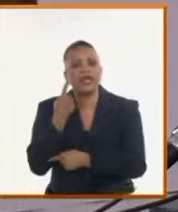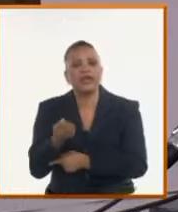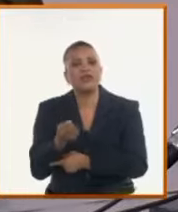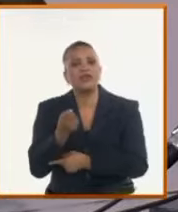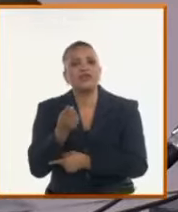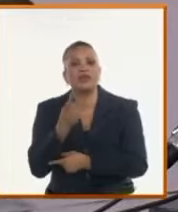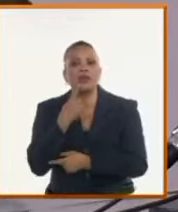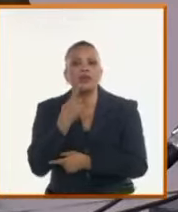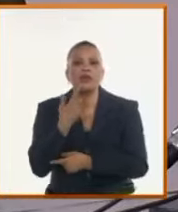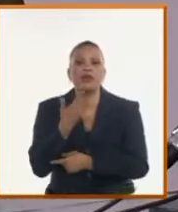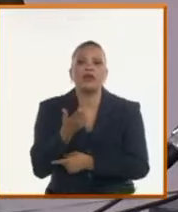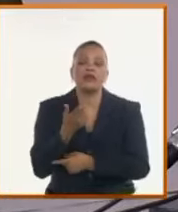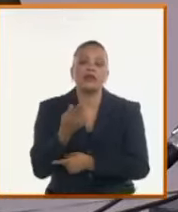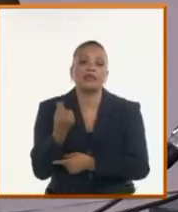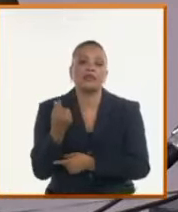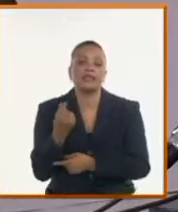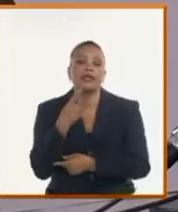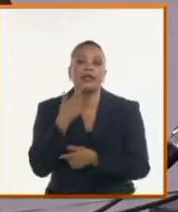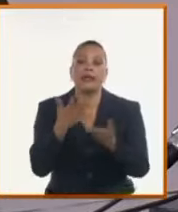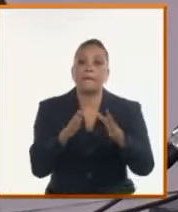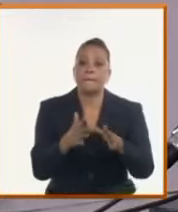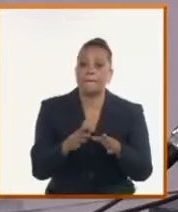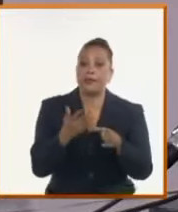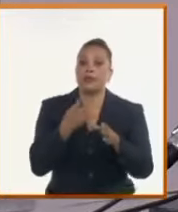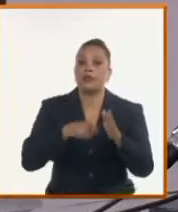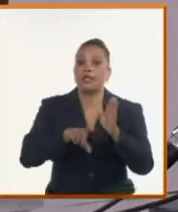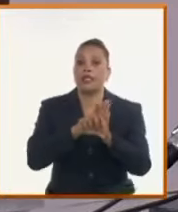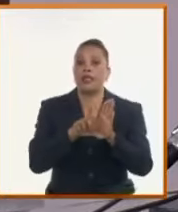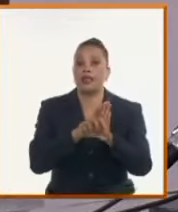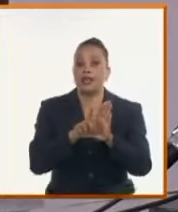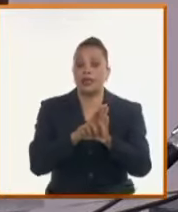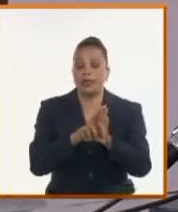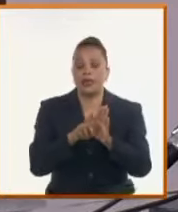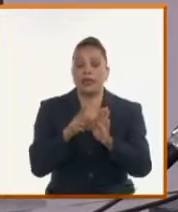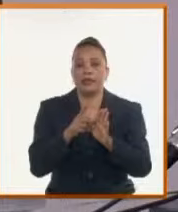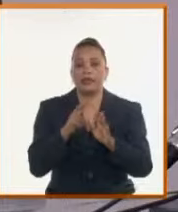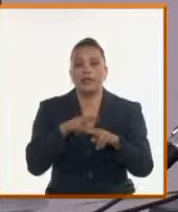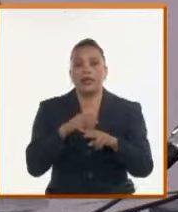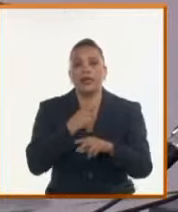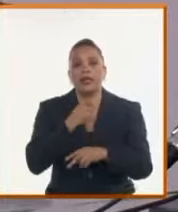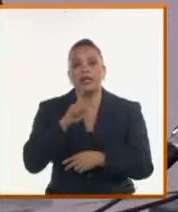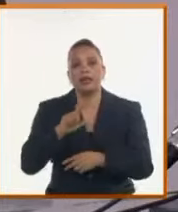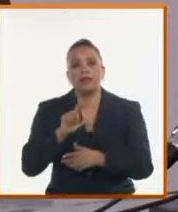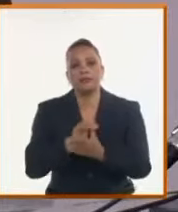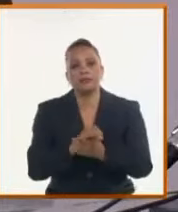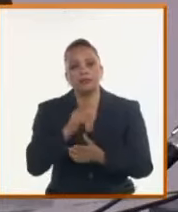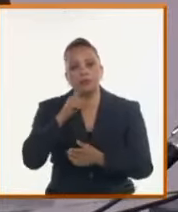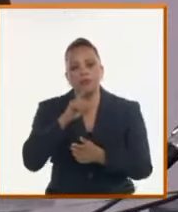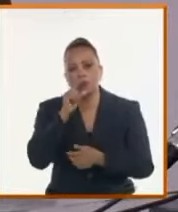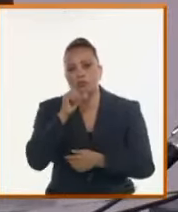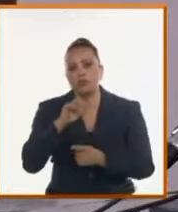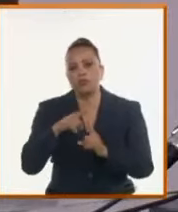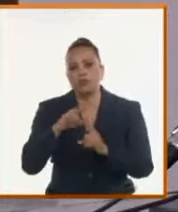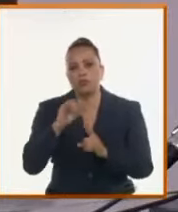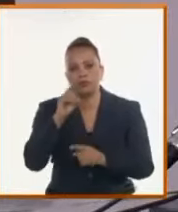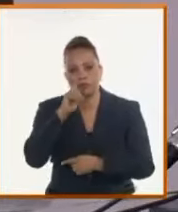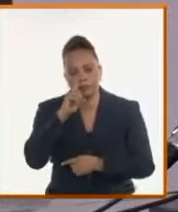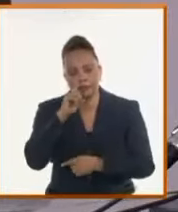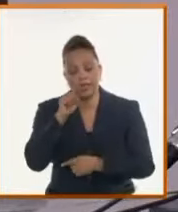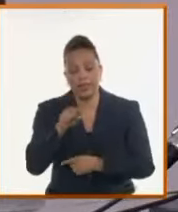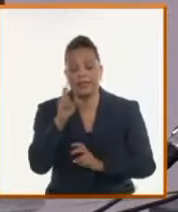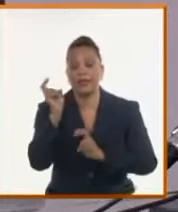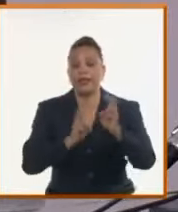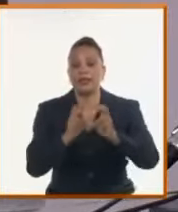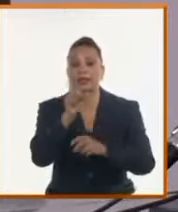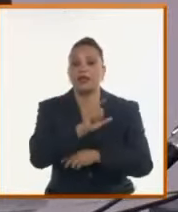meter miedo al inversión extranjera que tiene la ley hs borton Pero evidentemente sigue siendo el taller de camy parte